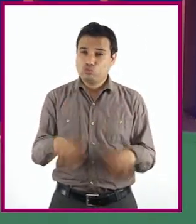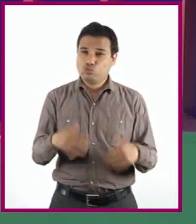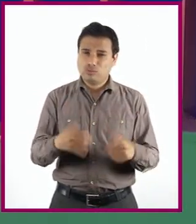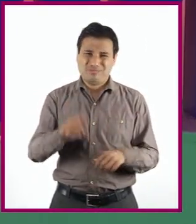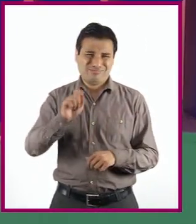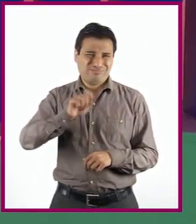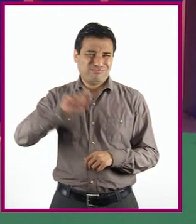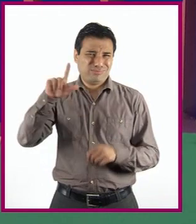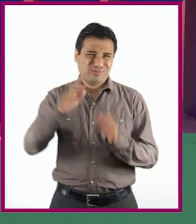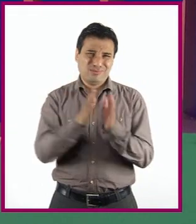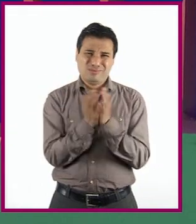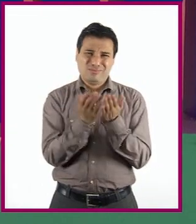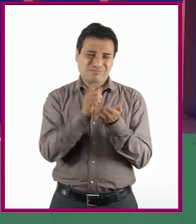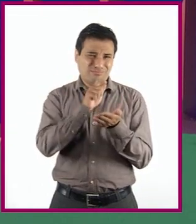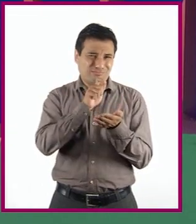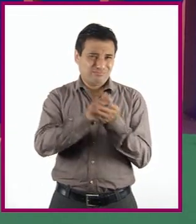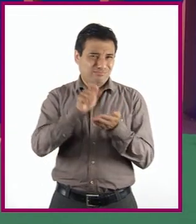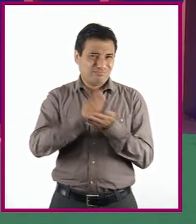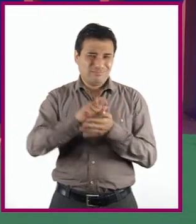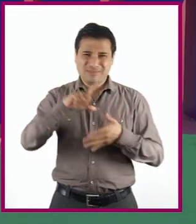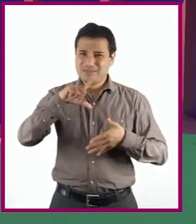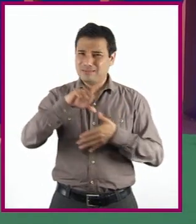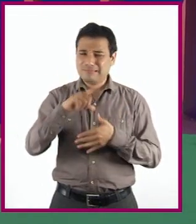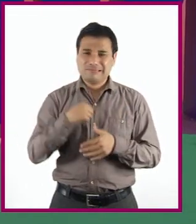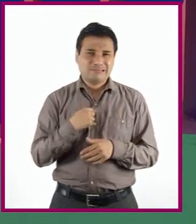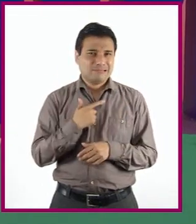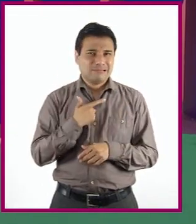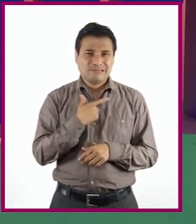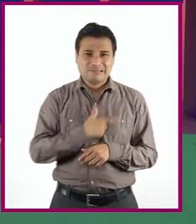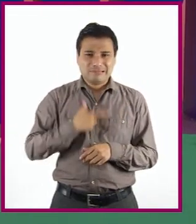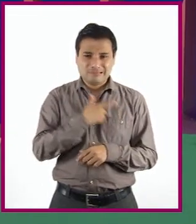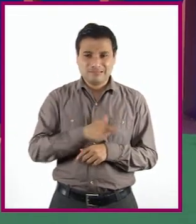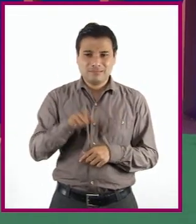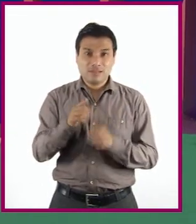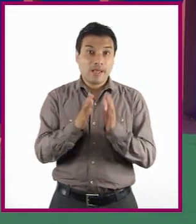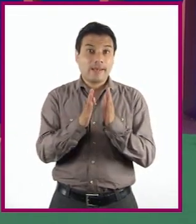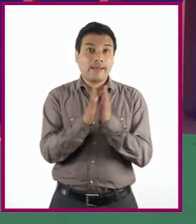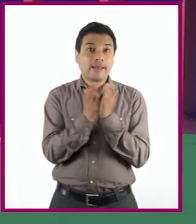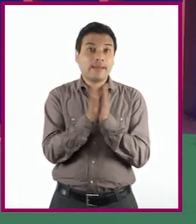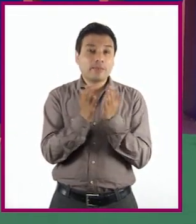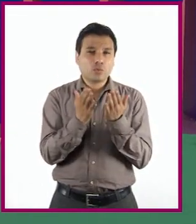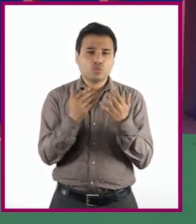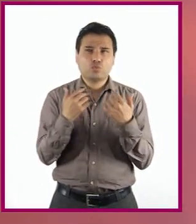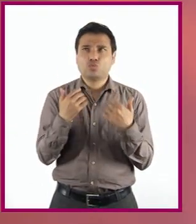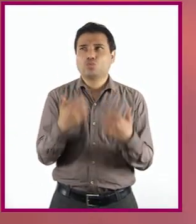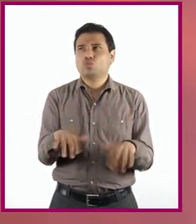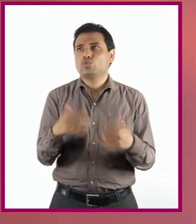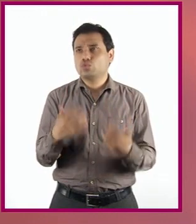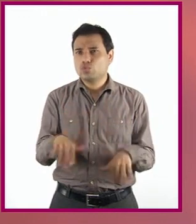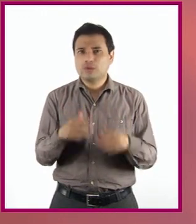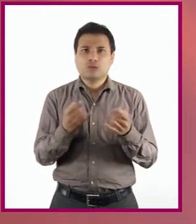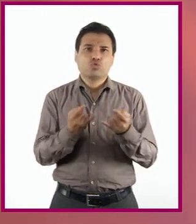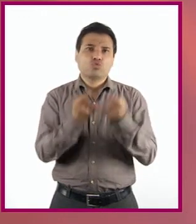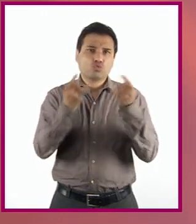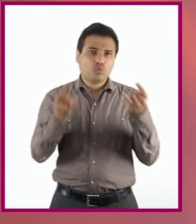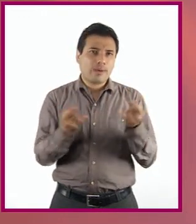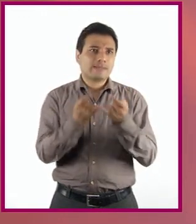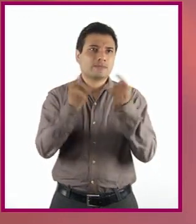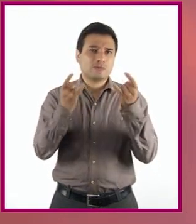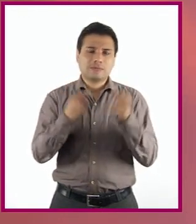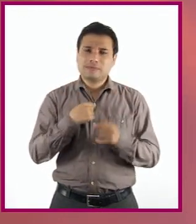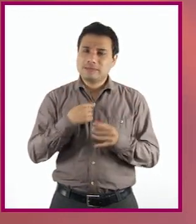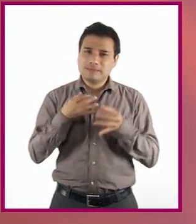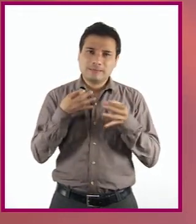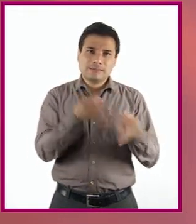novelistas latinoamericanos que más me gustan. Sus novelas han llenado de imágenes y de historias mi vida. Saber